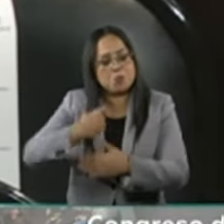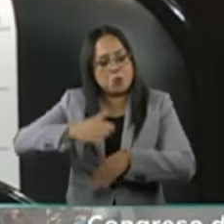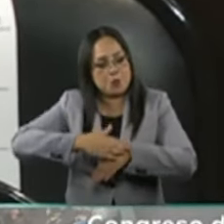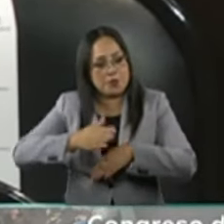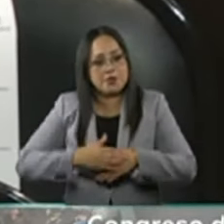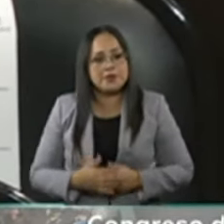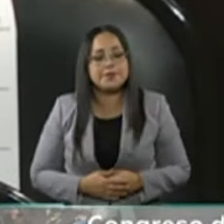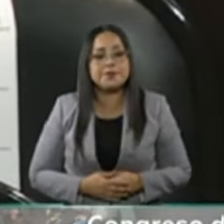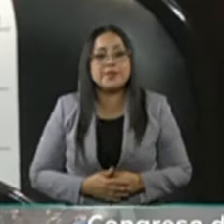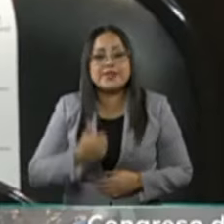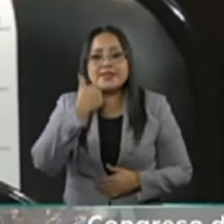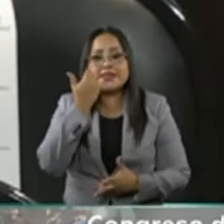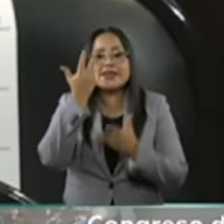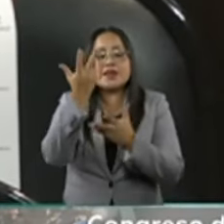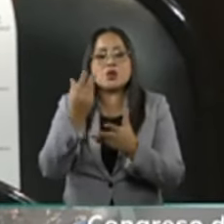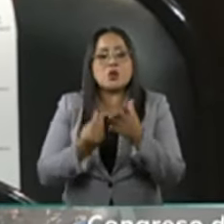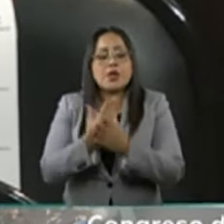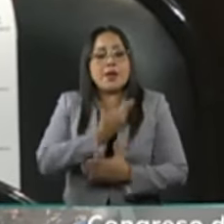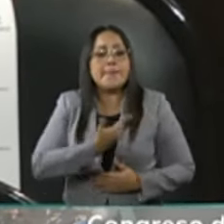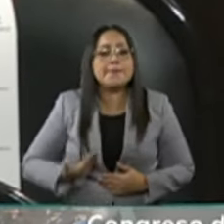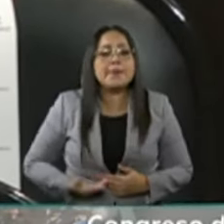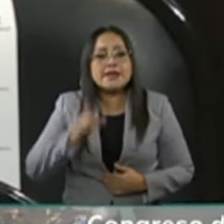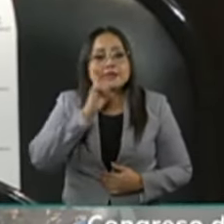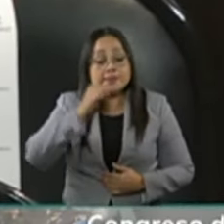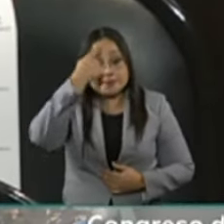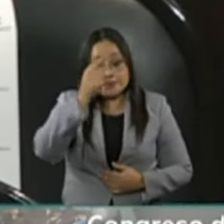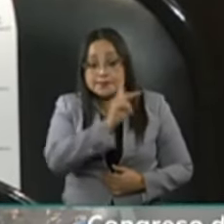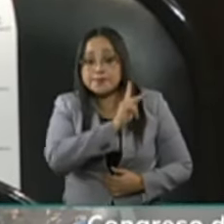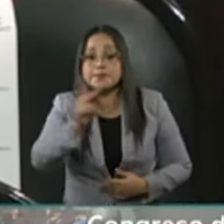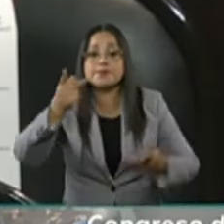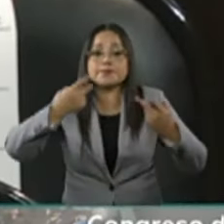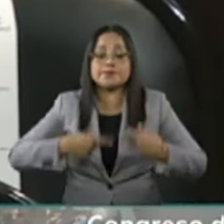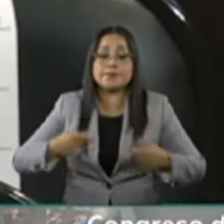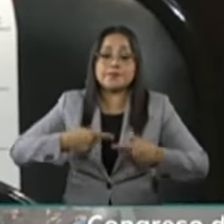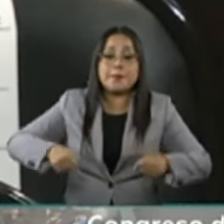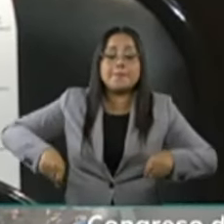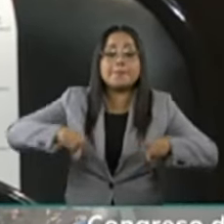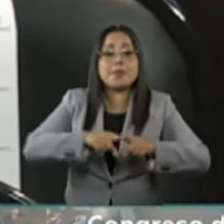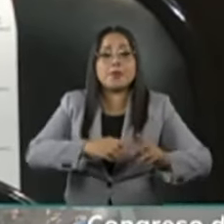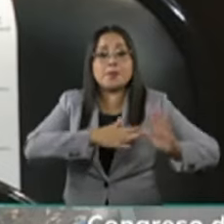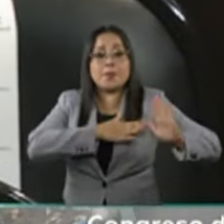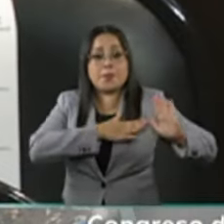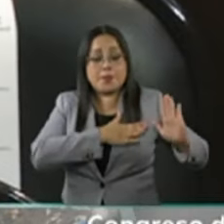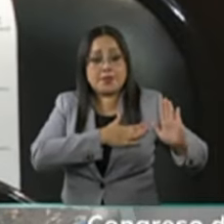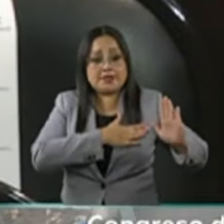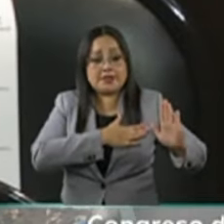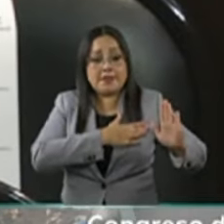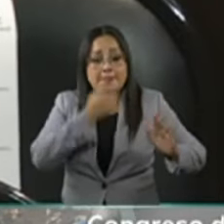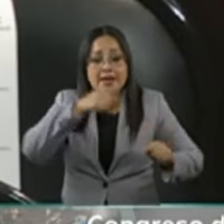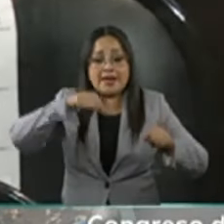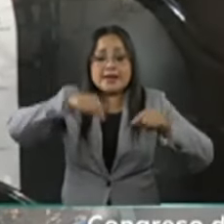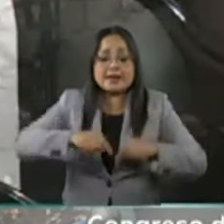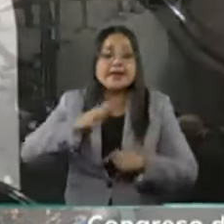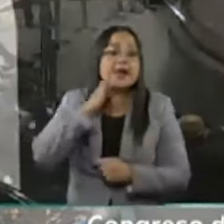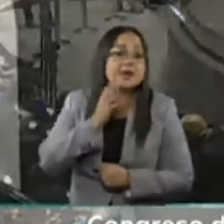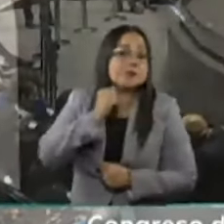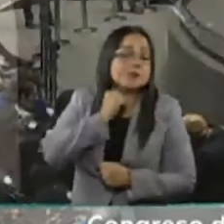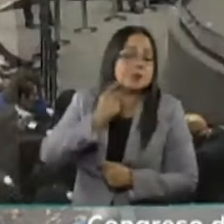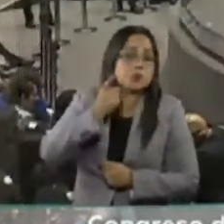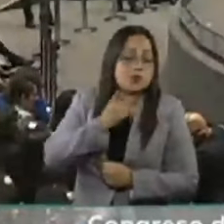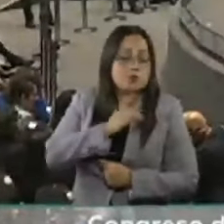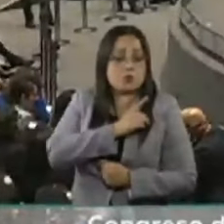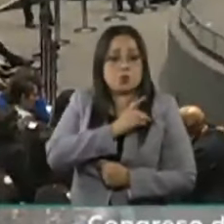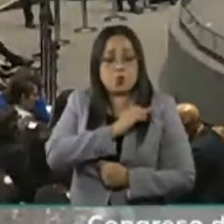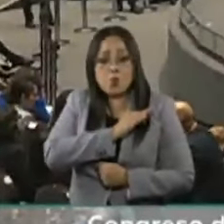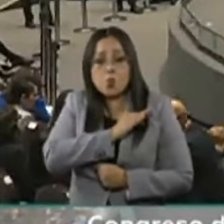Queremos una presidenta para todas las personas, que se comprometa a que aprobemos en este Congreso de la Unión